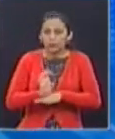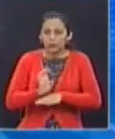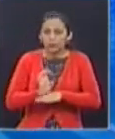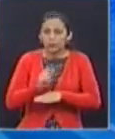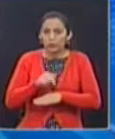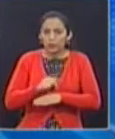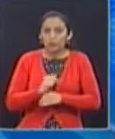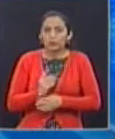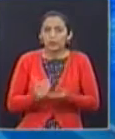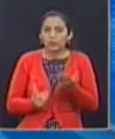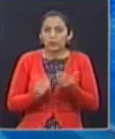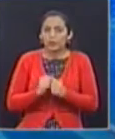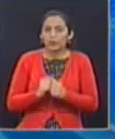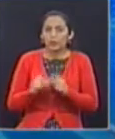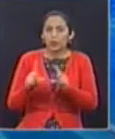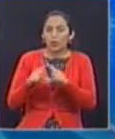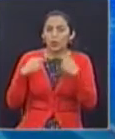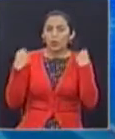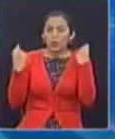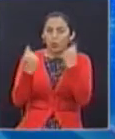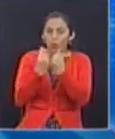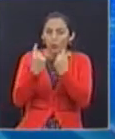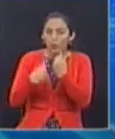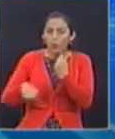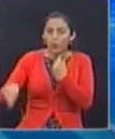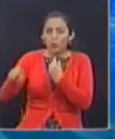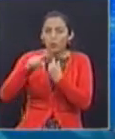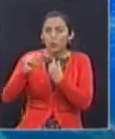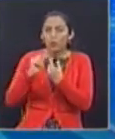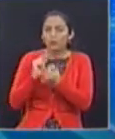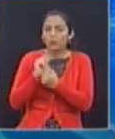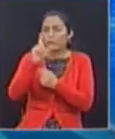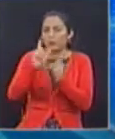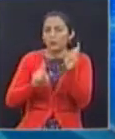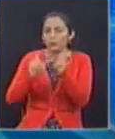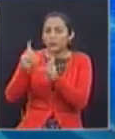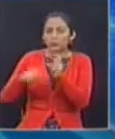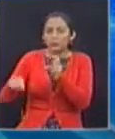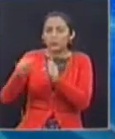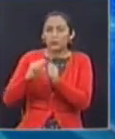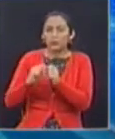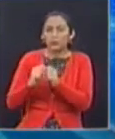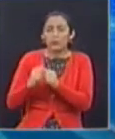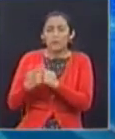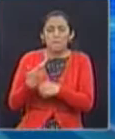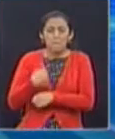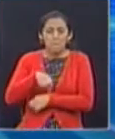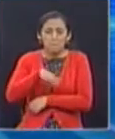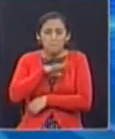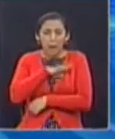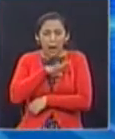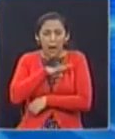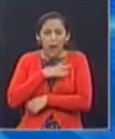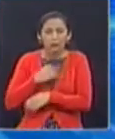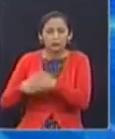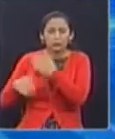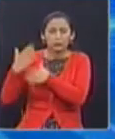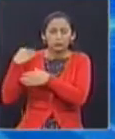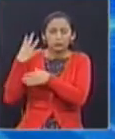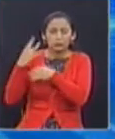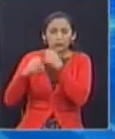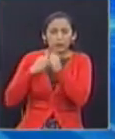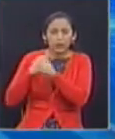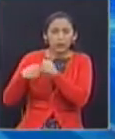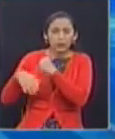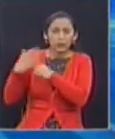a una de las mafias más perversas que ha visto la historia latinoamericana de los últimos 20, 30, 40, 50